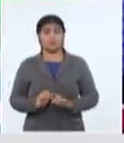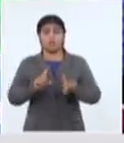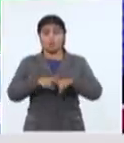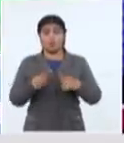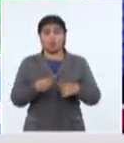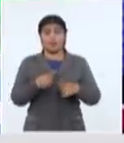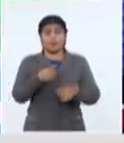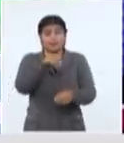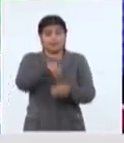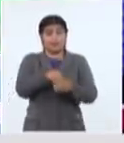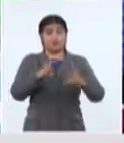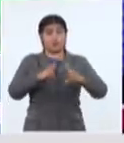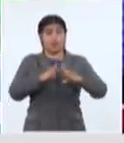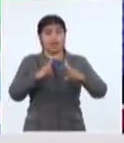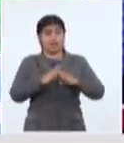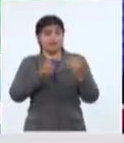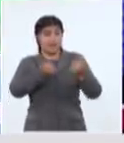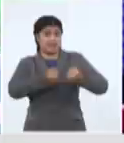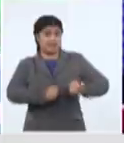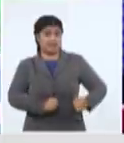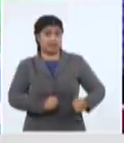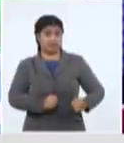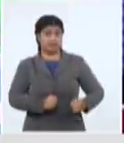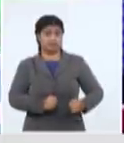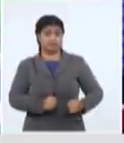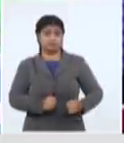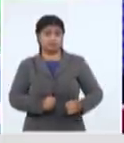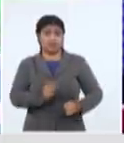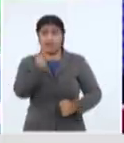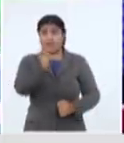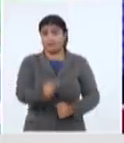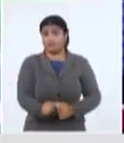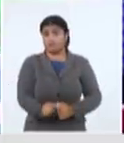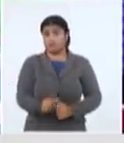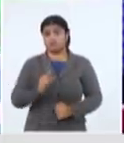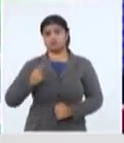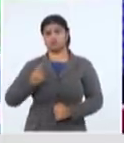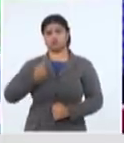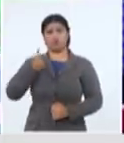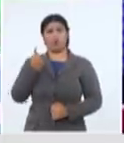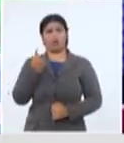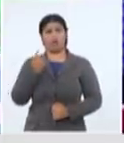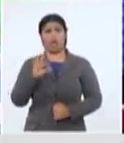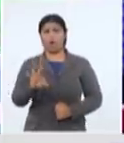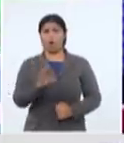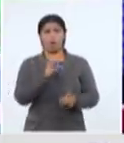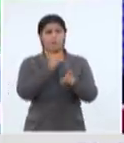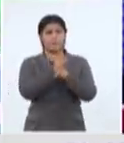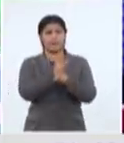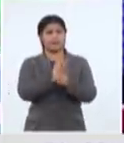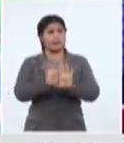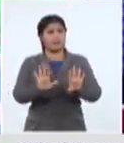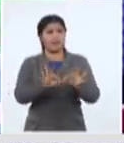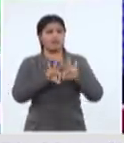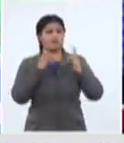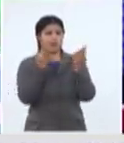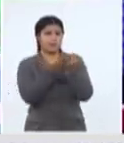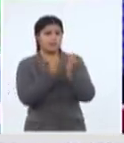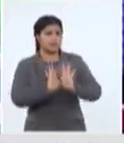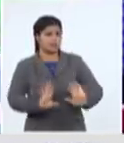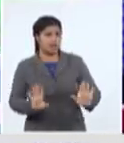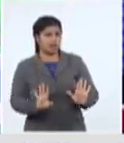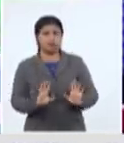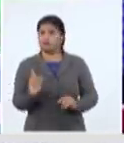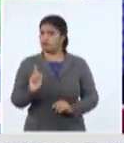una serie de vivencias negativas en función de las relaciones interpersonales que se establecen en la convivencia que ha llevado